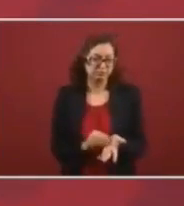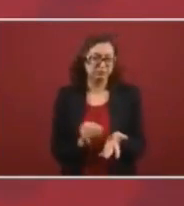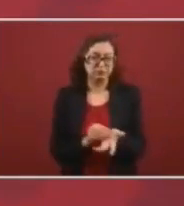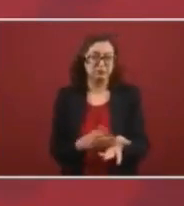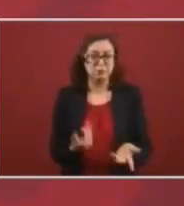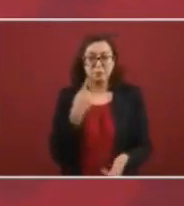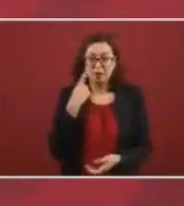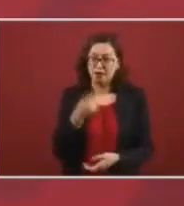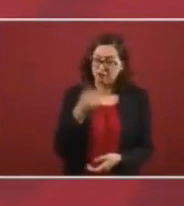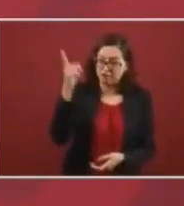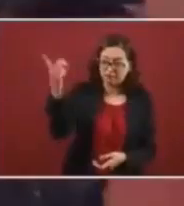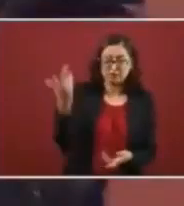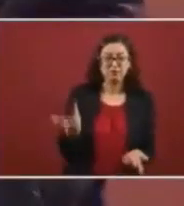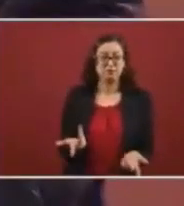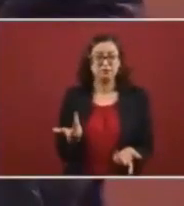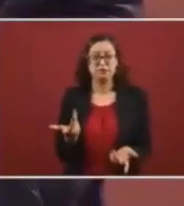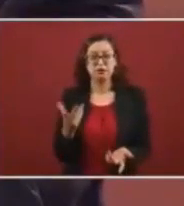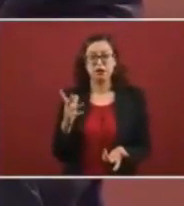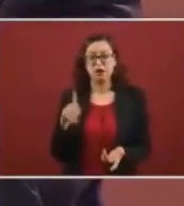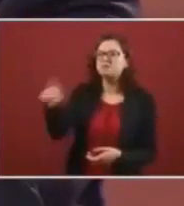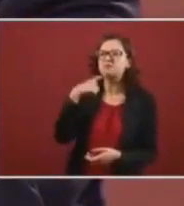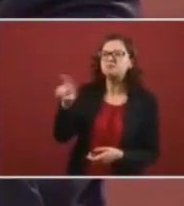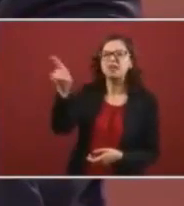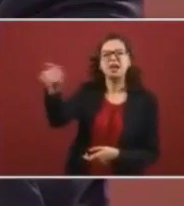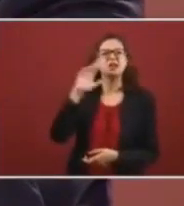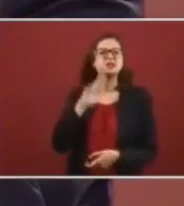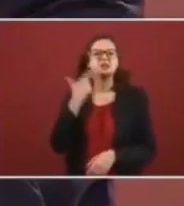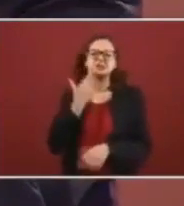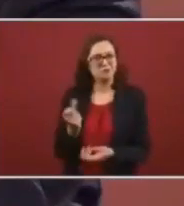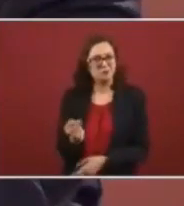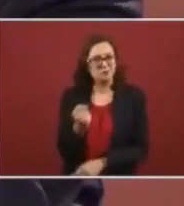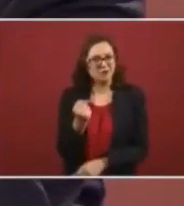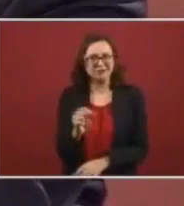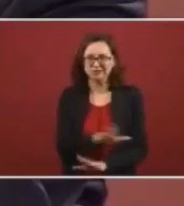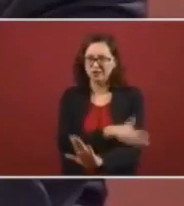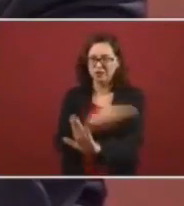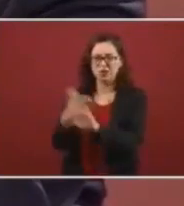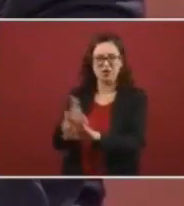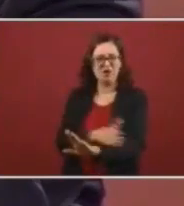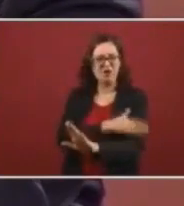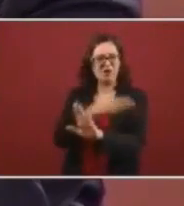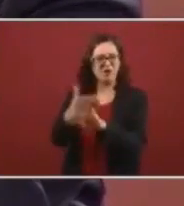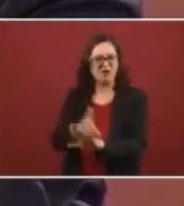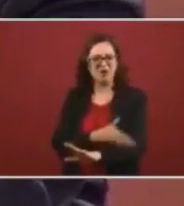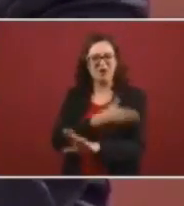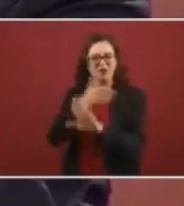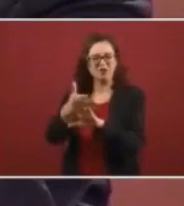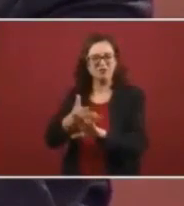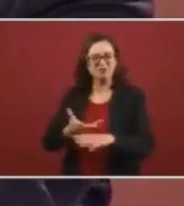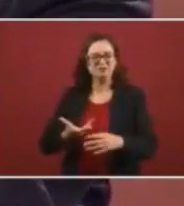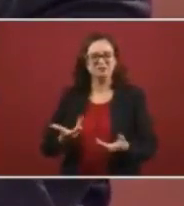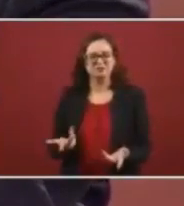Unido está siendo acusado de racista y lo tienen